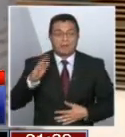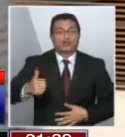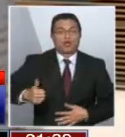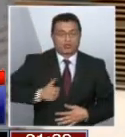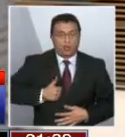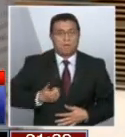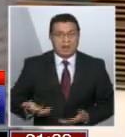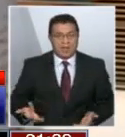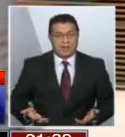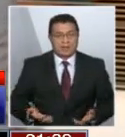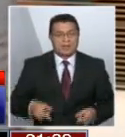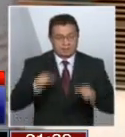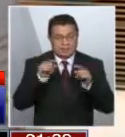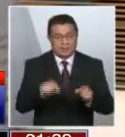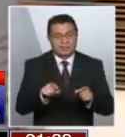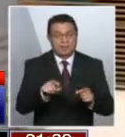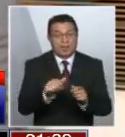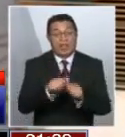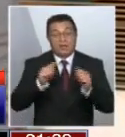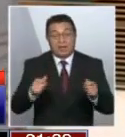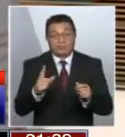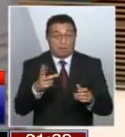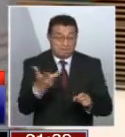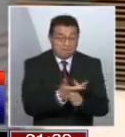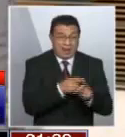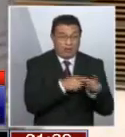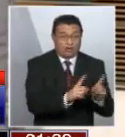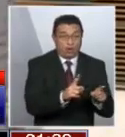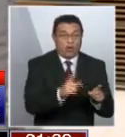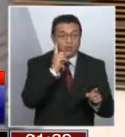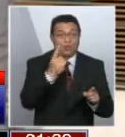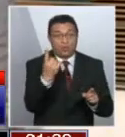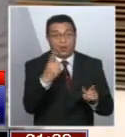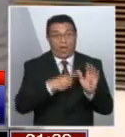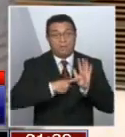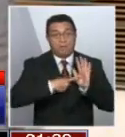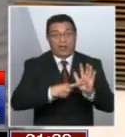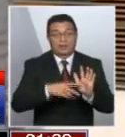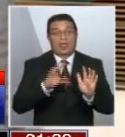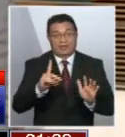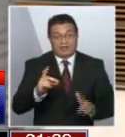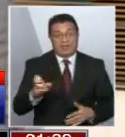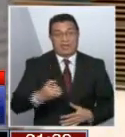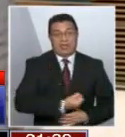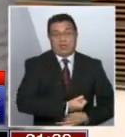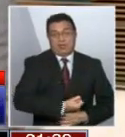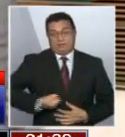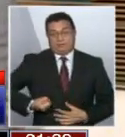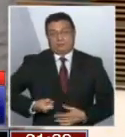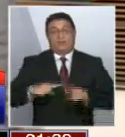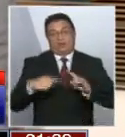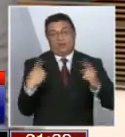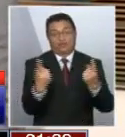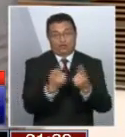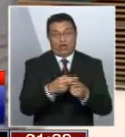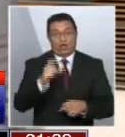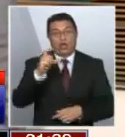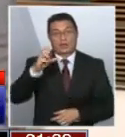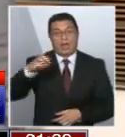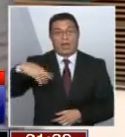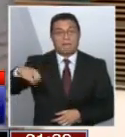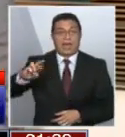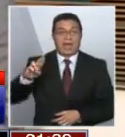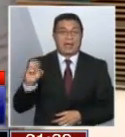cumpla. Y de paso, no sería malo una señal de austeridad por parte de la Cámara